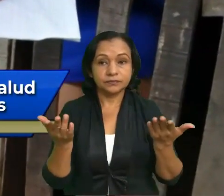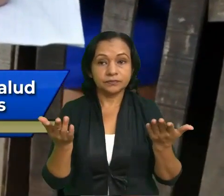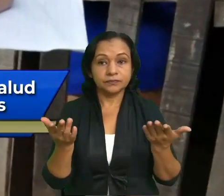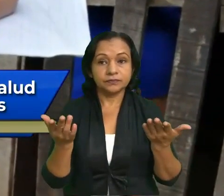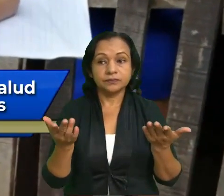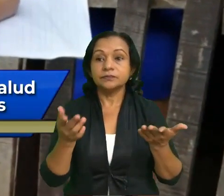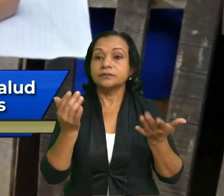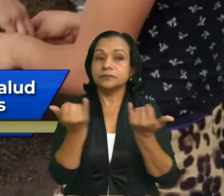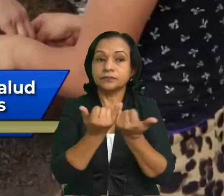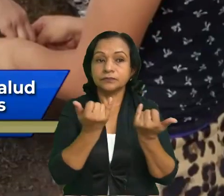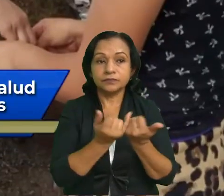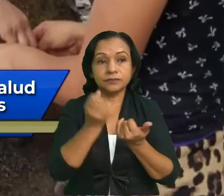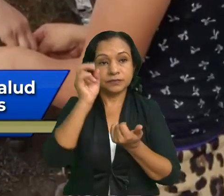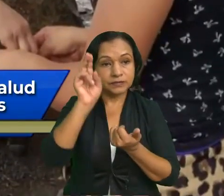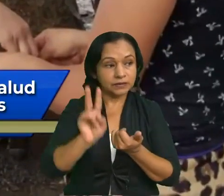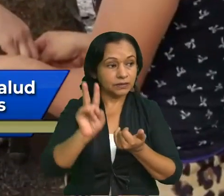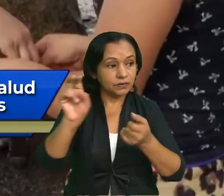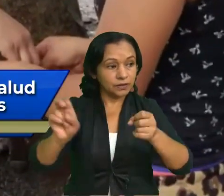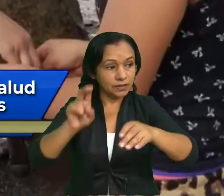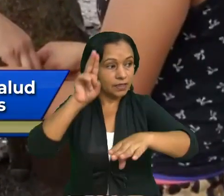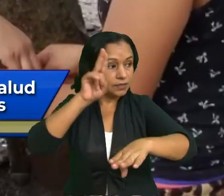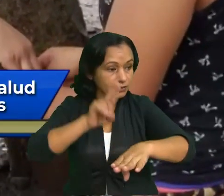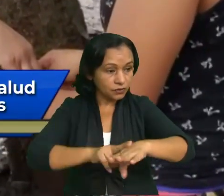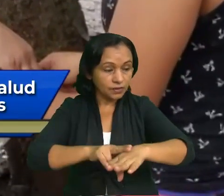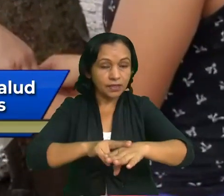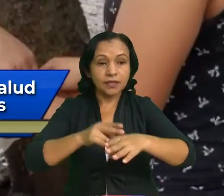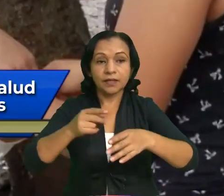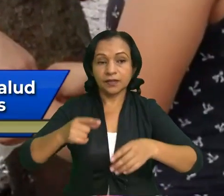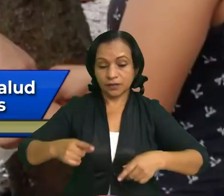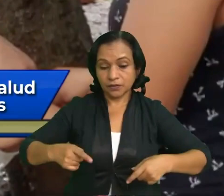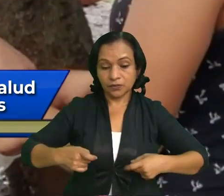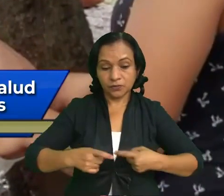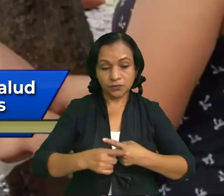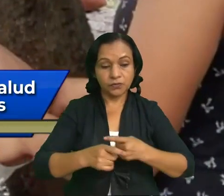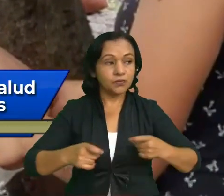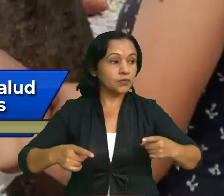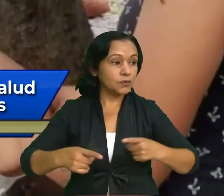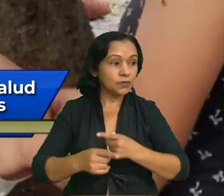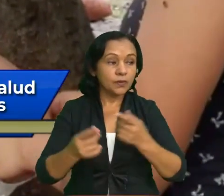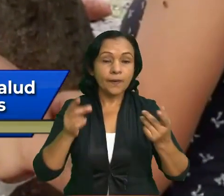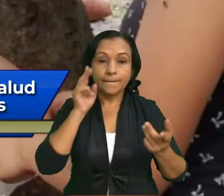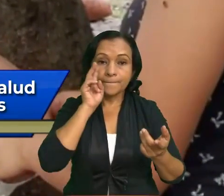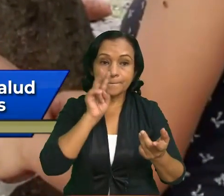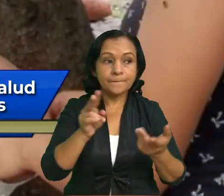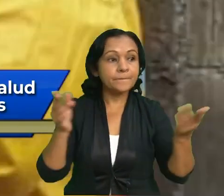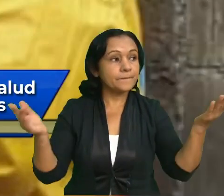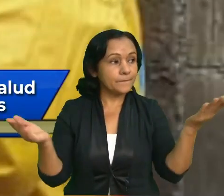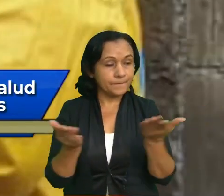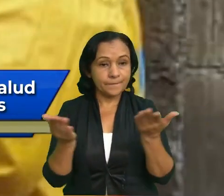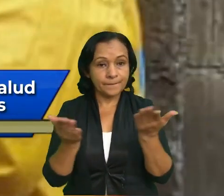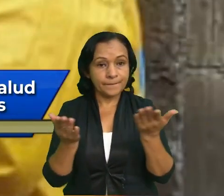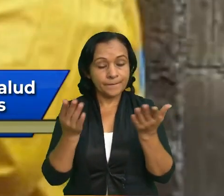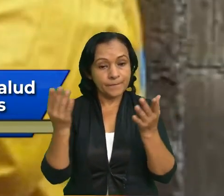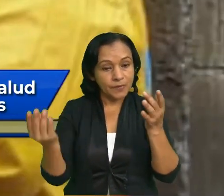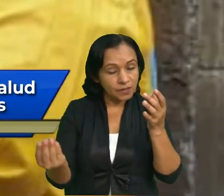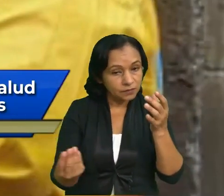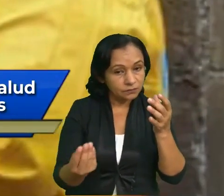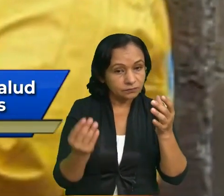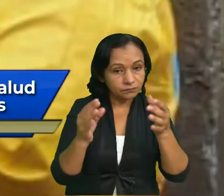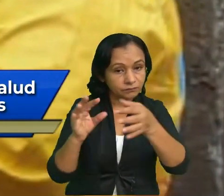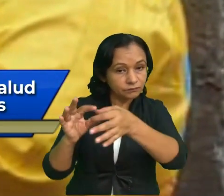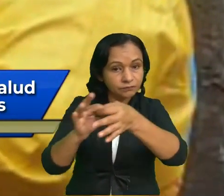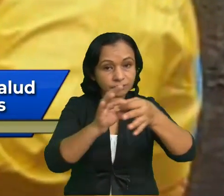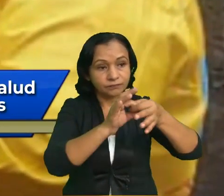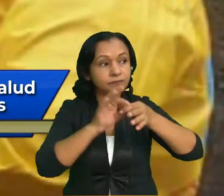administración la segunda jornada a nivel nacional de entrega de antiparasitarios y ahí vemos como aprovechamos esa integralidad y